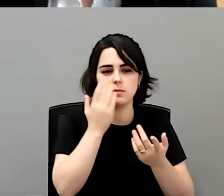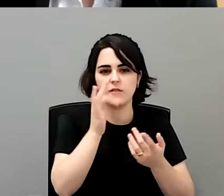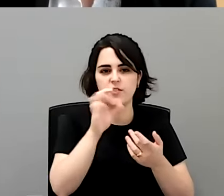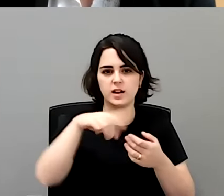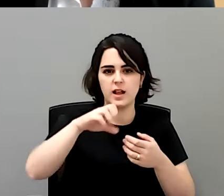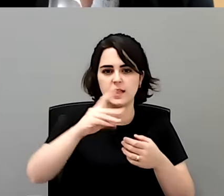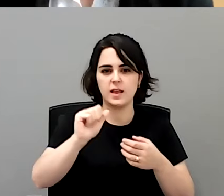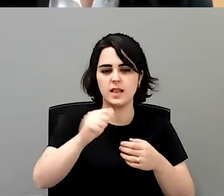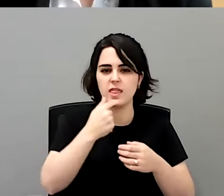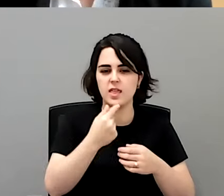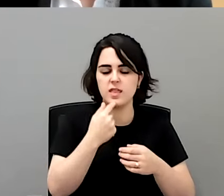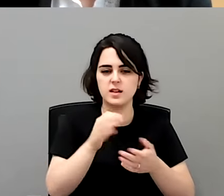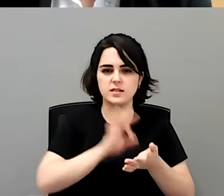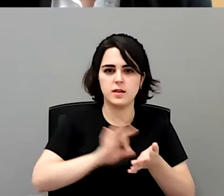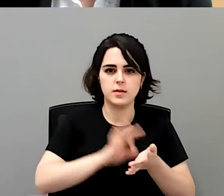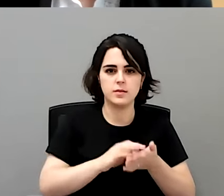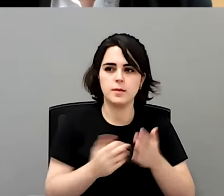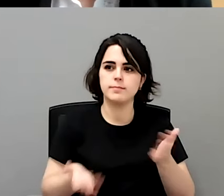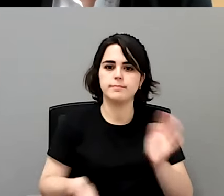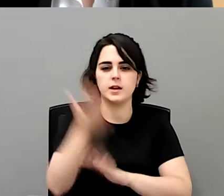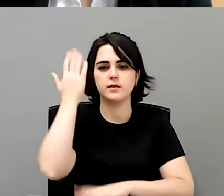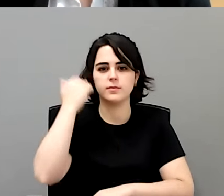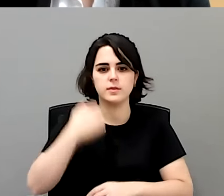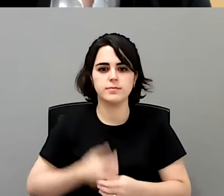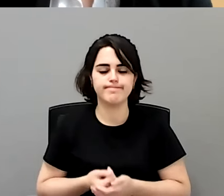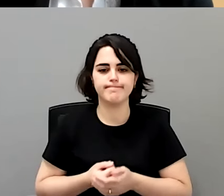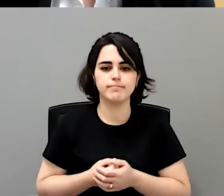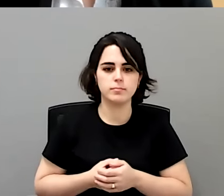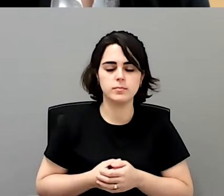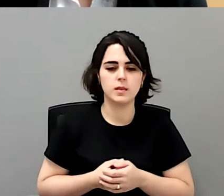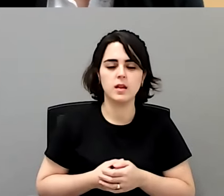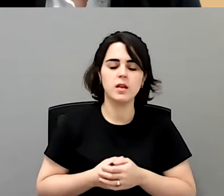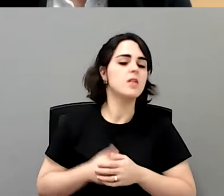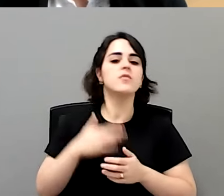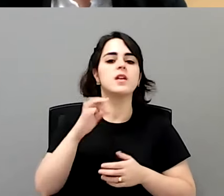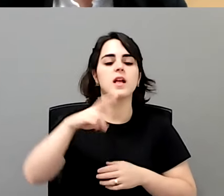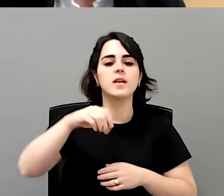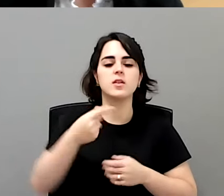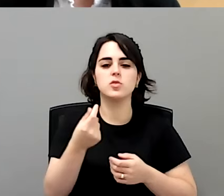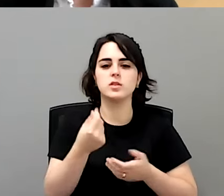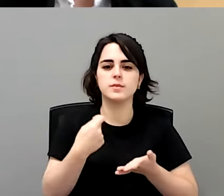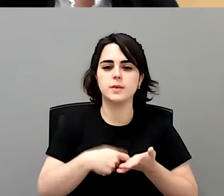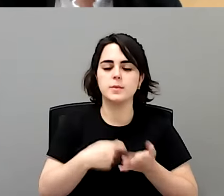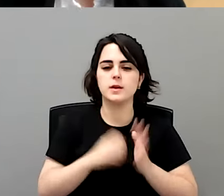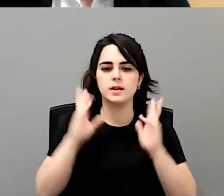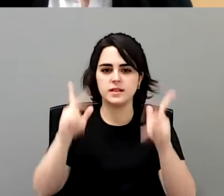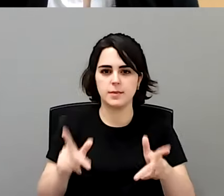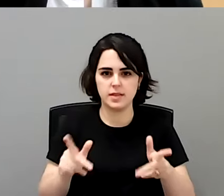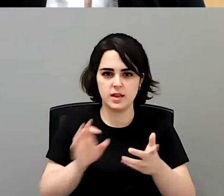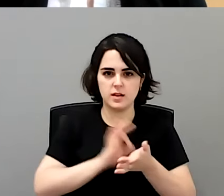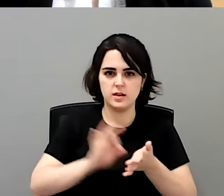el coste de los servicios, vaya, se nos cae Fernanda justo, planteabas, Fernanda, el coste de los servicios residenciales. Bueno, a